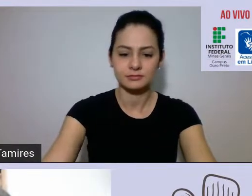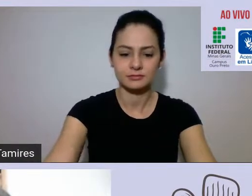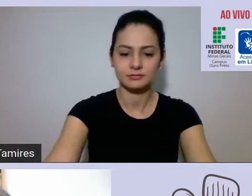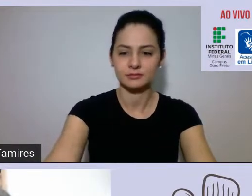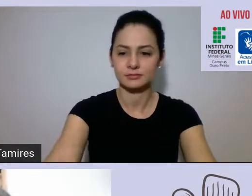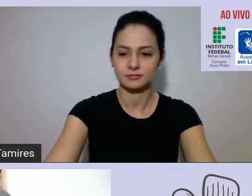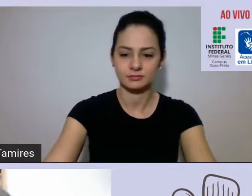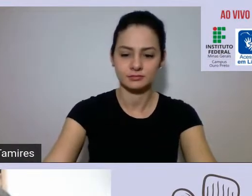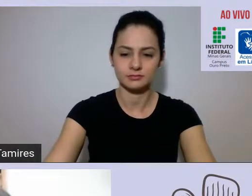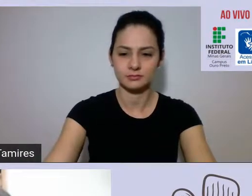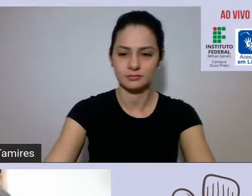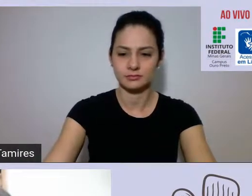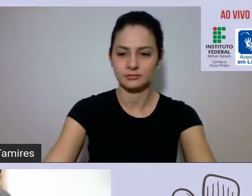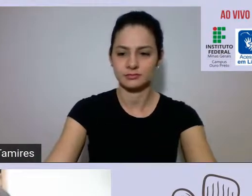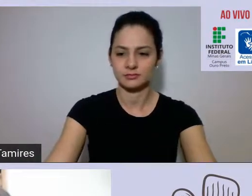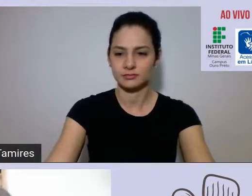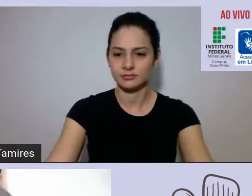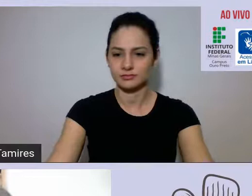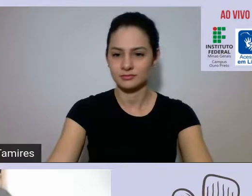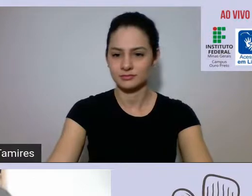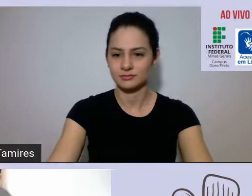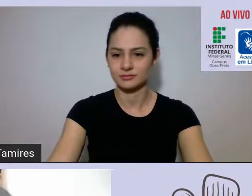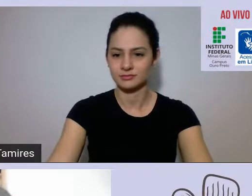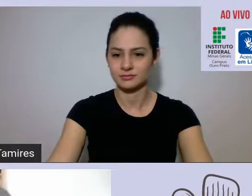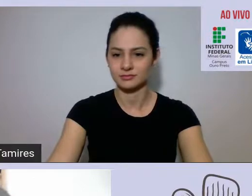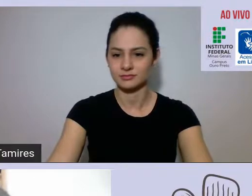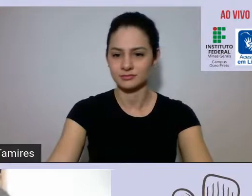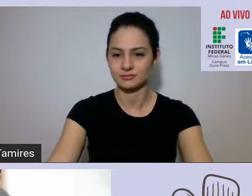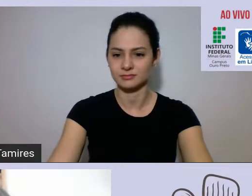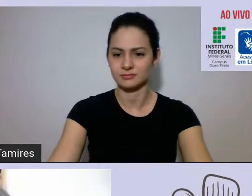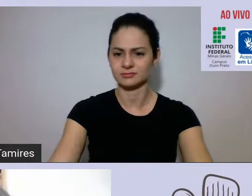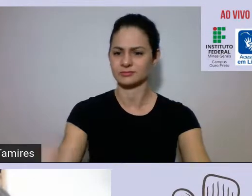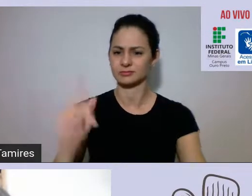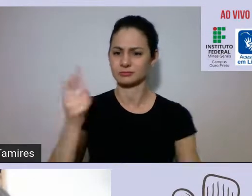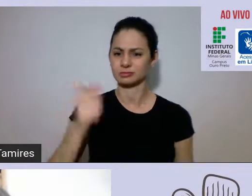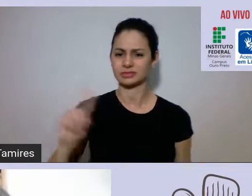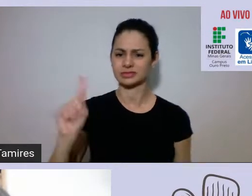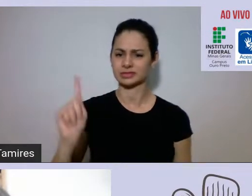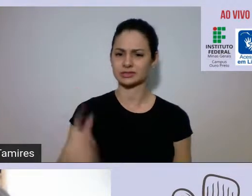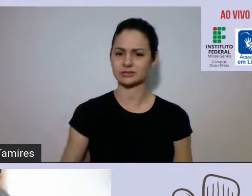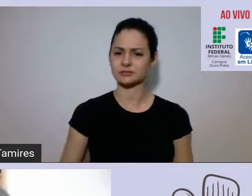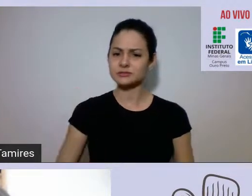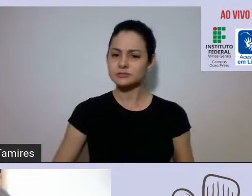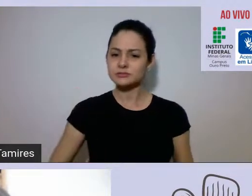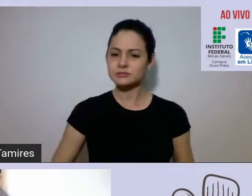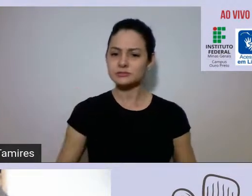imagem para as pessoas uhum. poderem ver Sim. melhor.